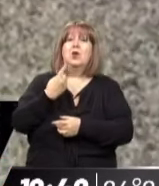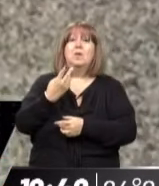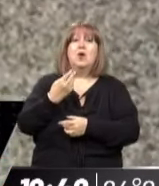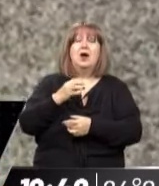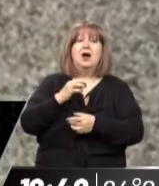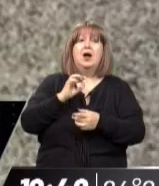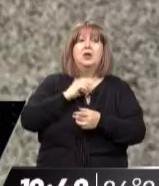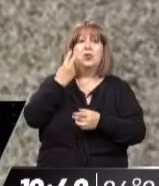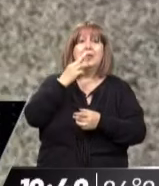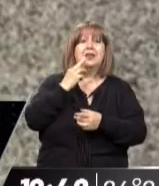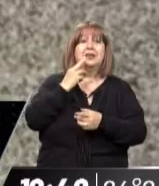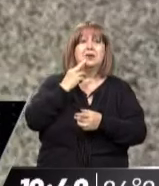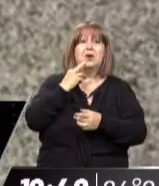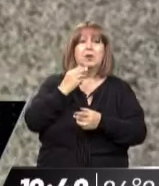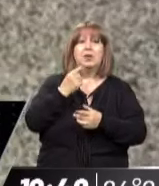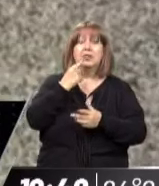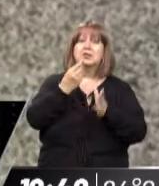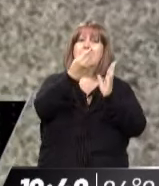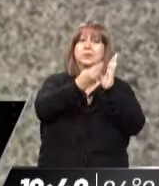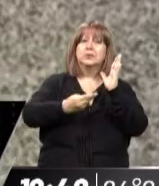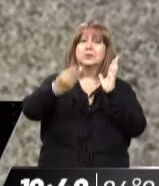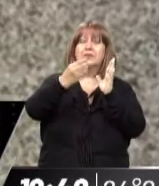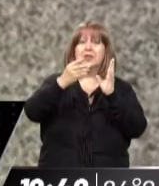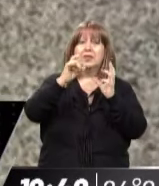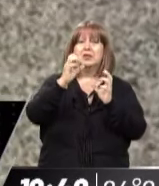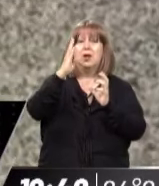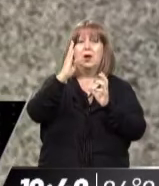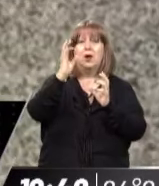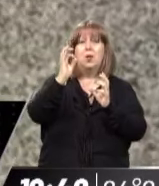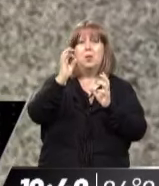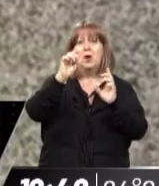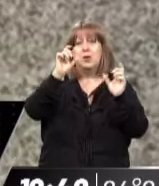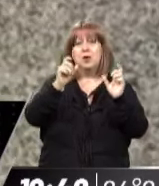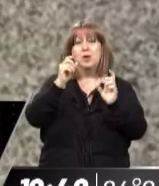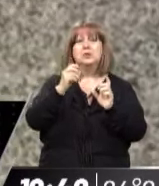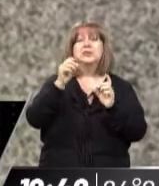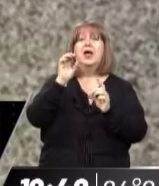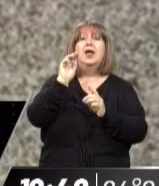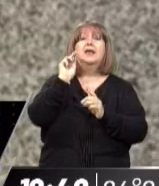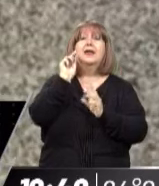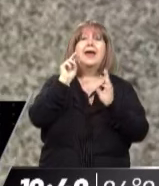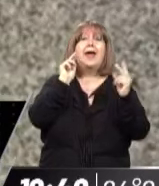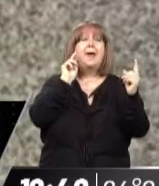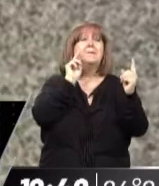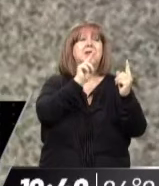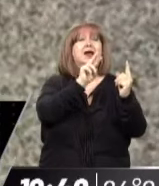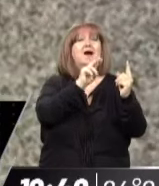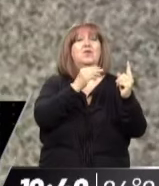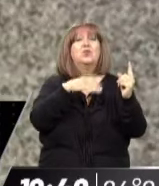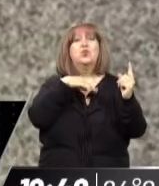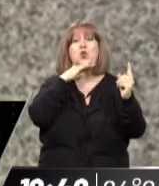pero aparte mira lo dice está en otro orden pero lo dice exactamente Es verdad que miras bobo Dios mío